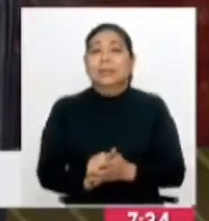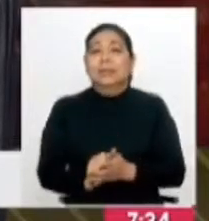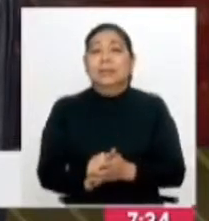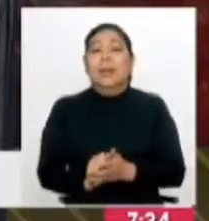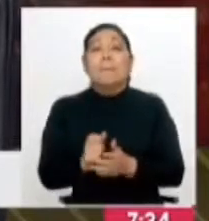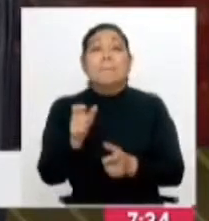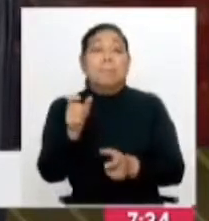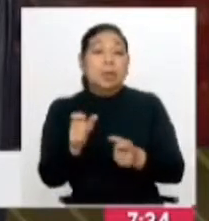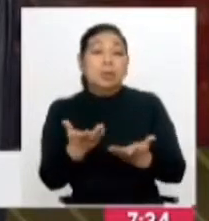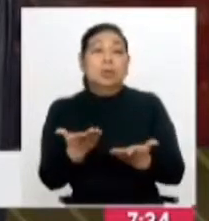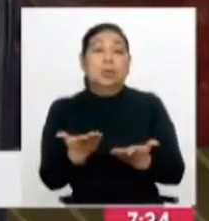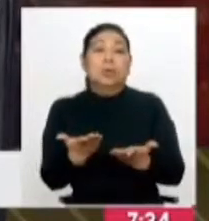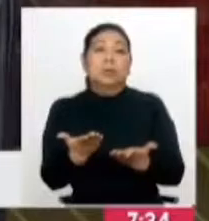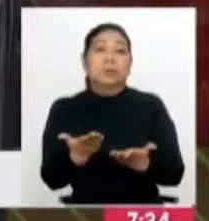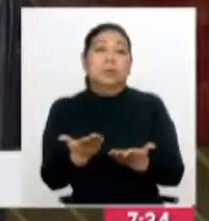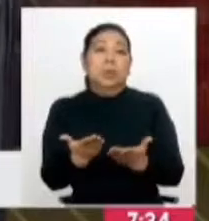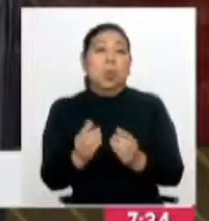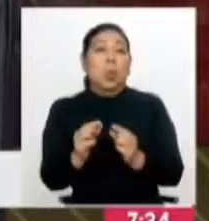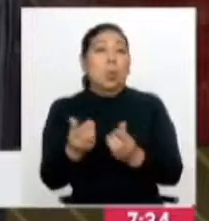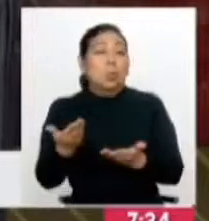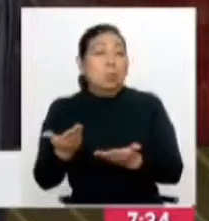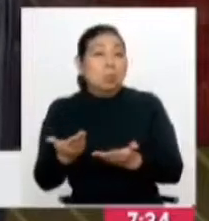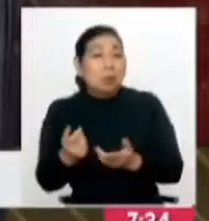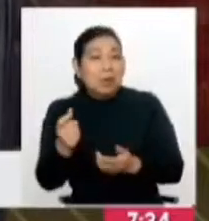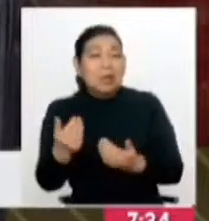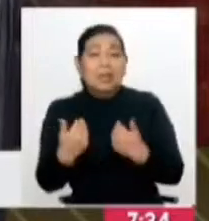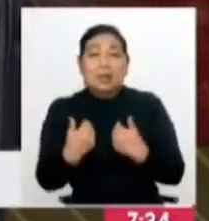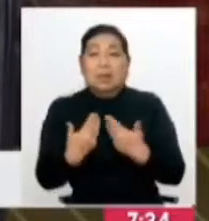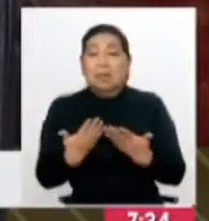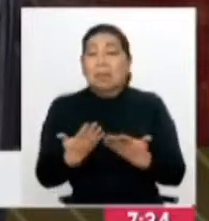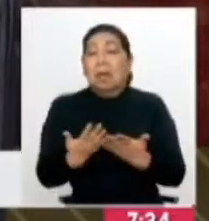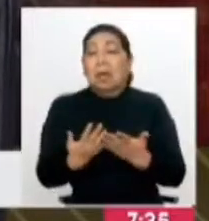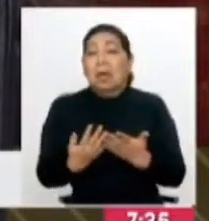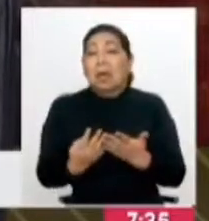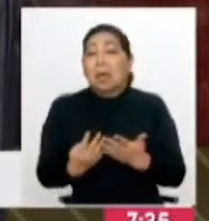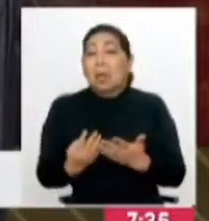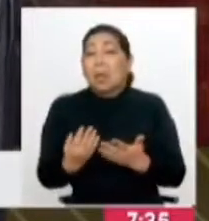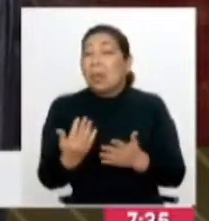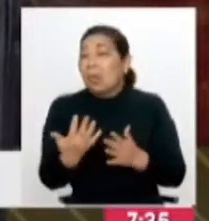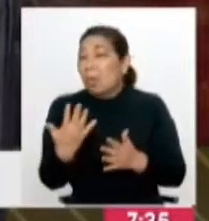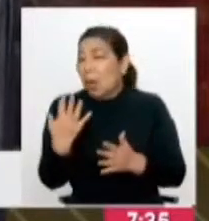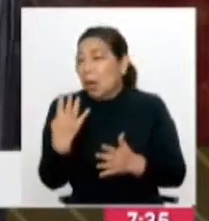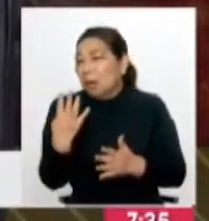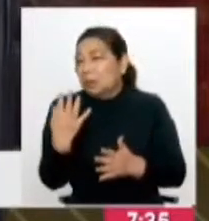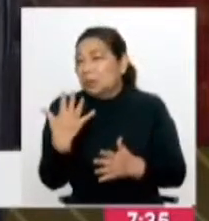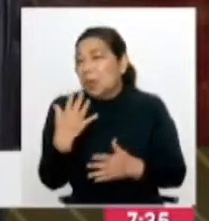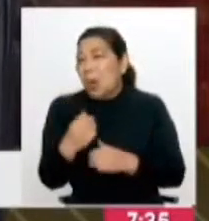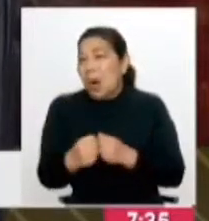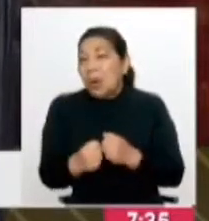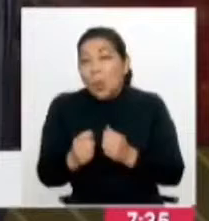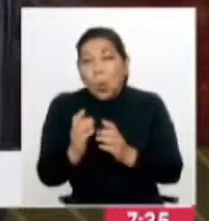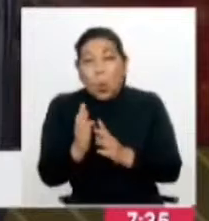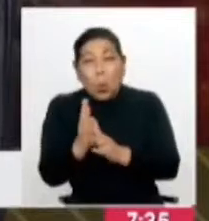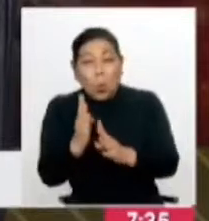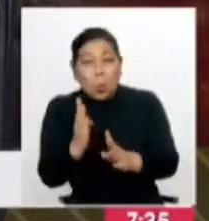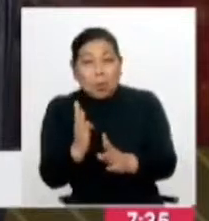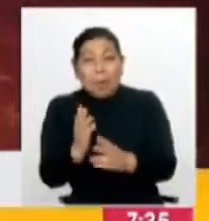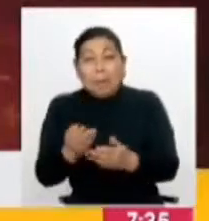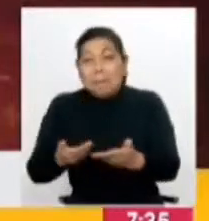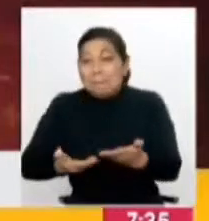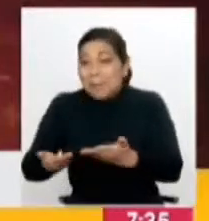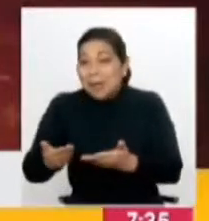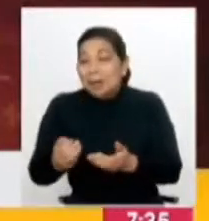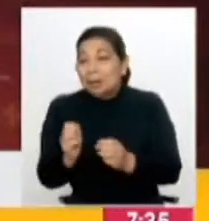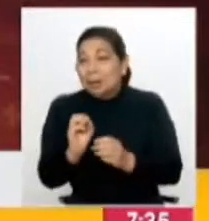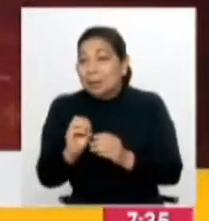la migración de un servidor que teníamos, Z14, de hace 4 o 5 años, al último servidor que hay en el